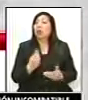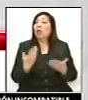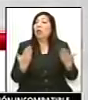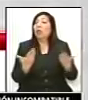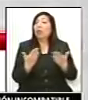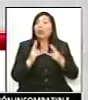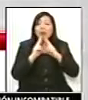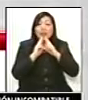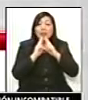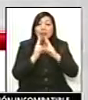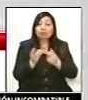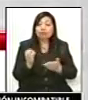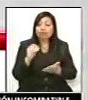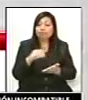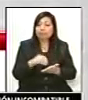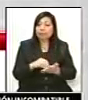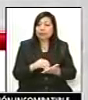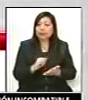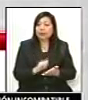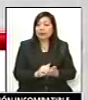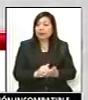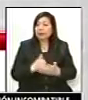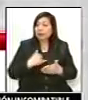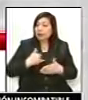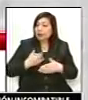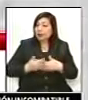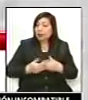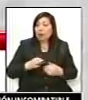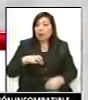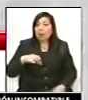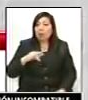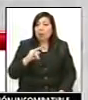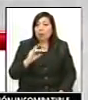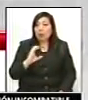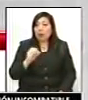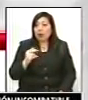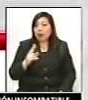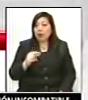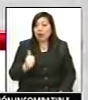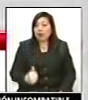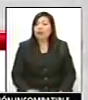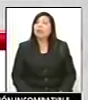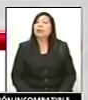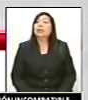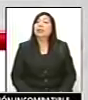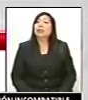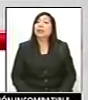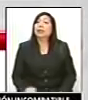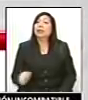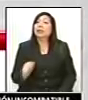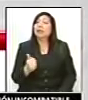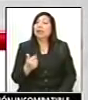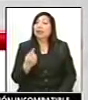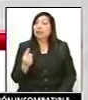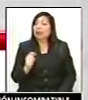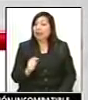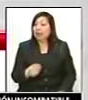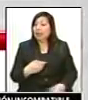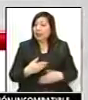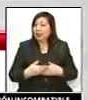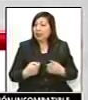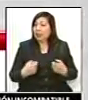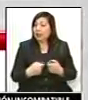donde resultaron adjudicadas Consorcio Generadora Pucará, integrada por Graña y Montero S.A. y la empresa de